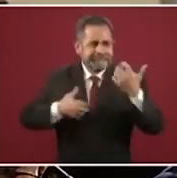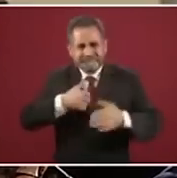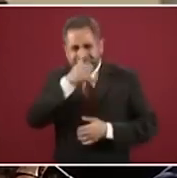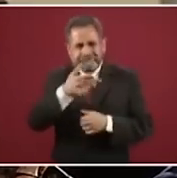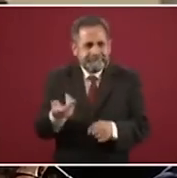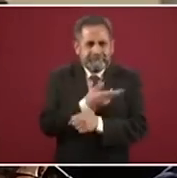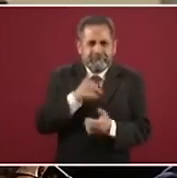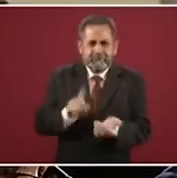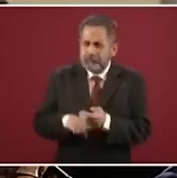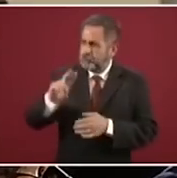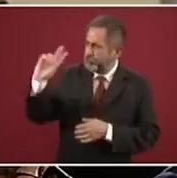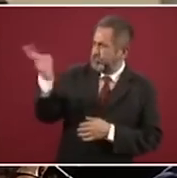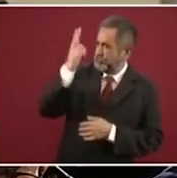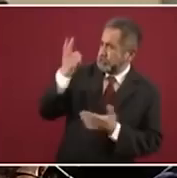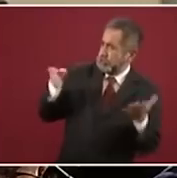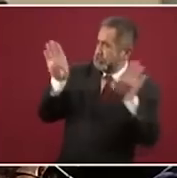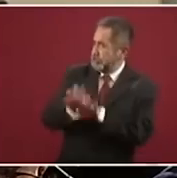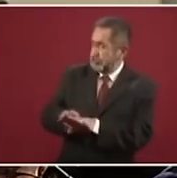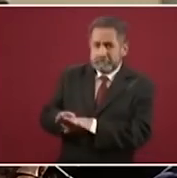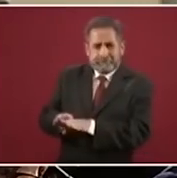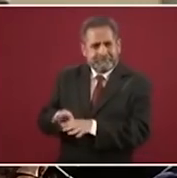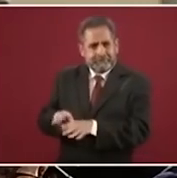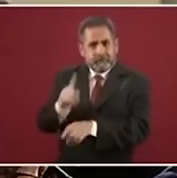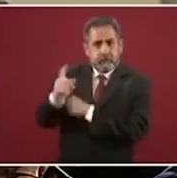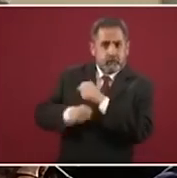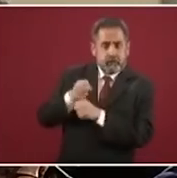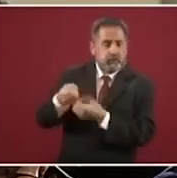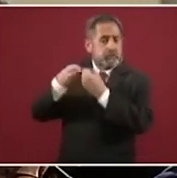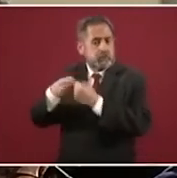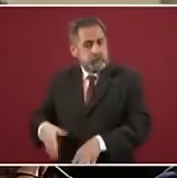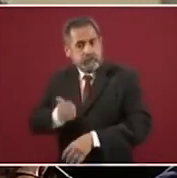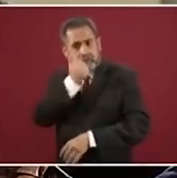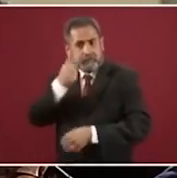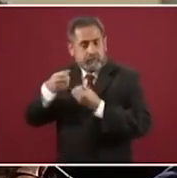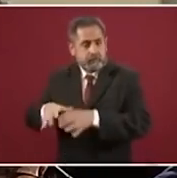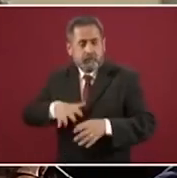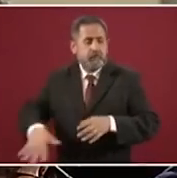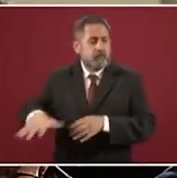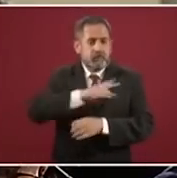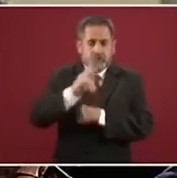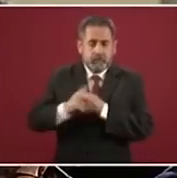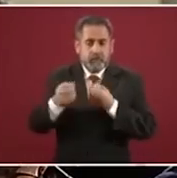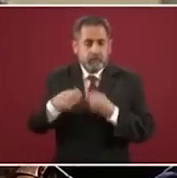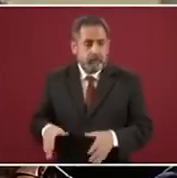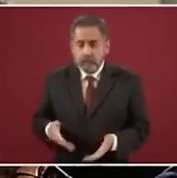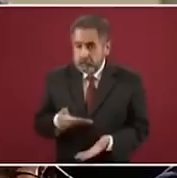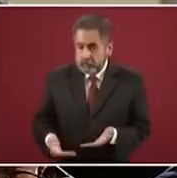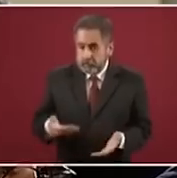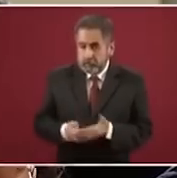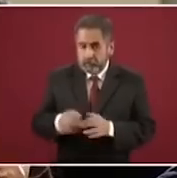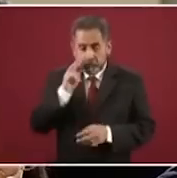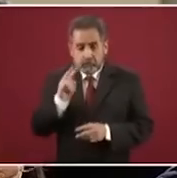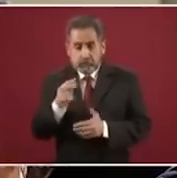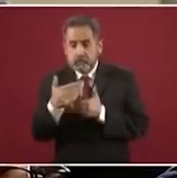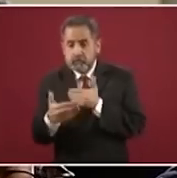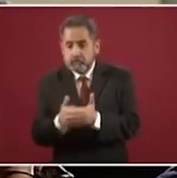¿Cómo se puede parar la Universidad Nacional Autónoma de México? Un año, perder los muchachos, el país todo. Y hoy parece que se viven